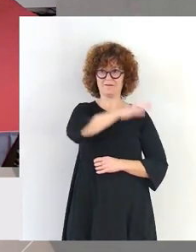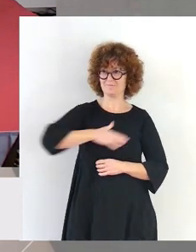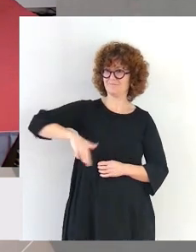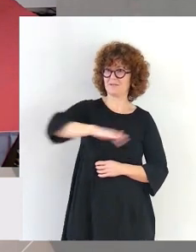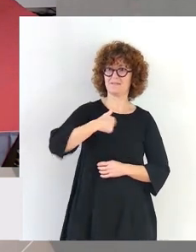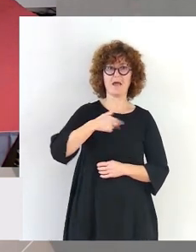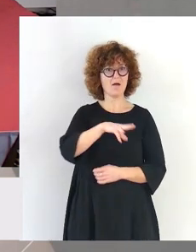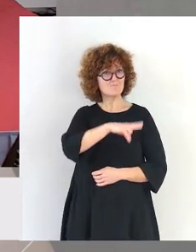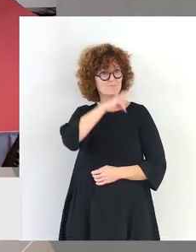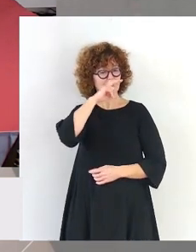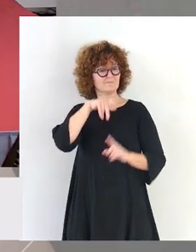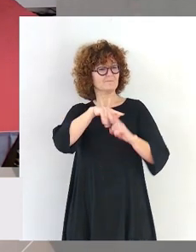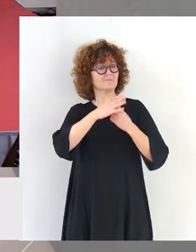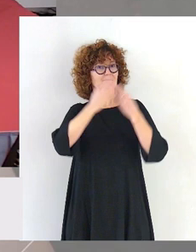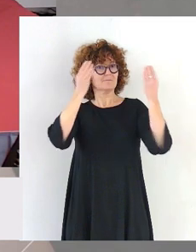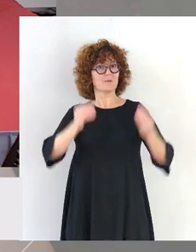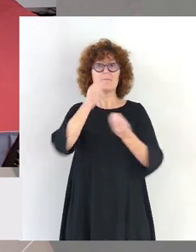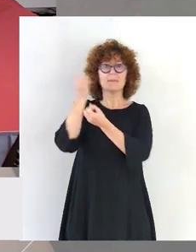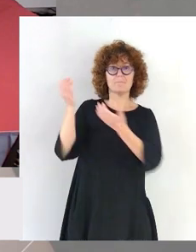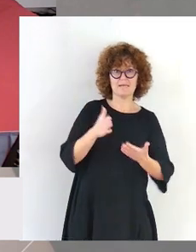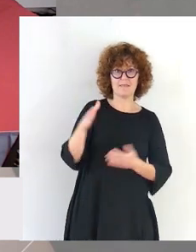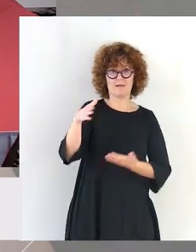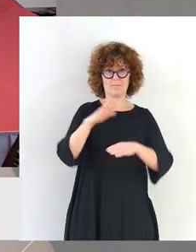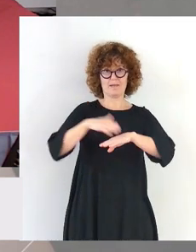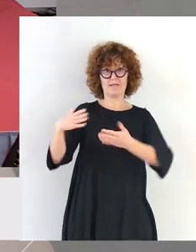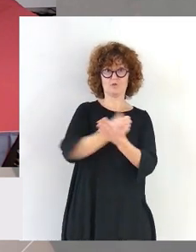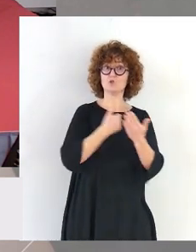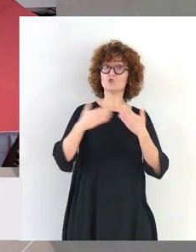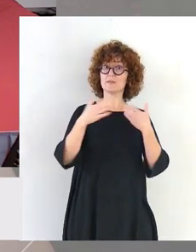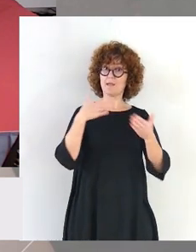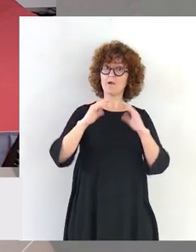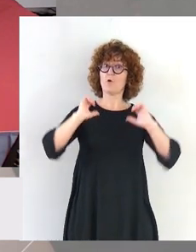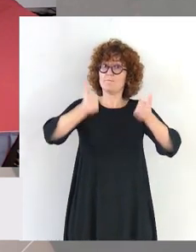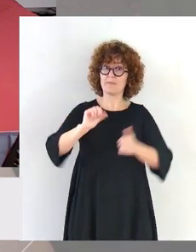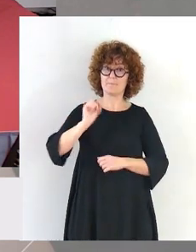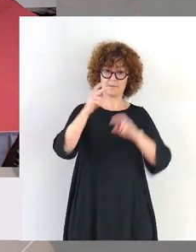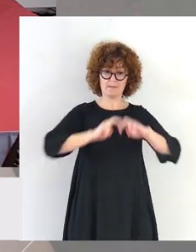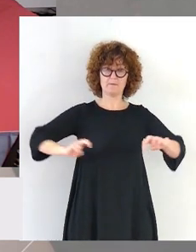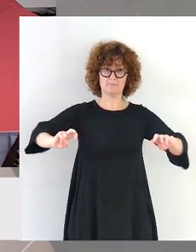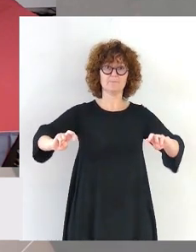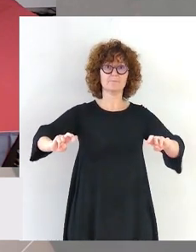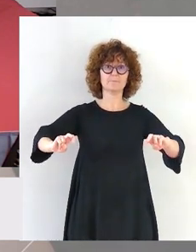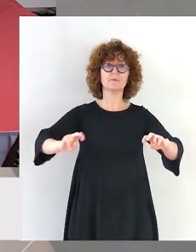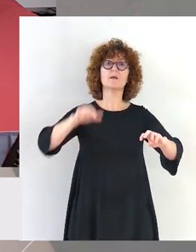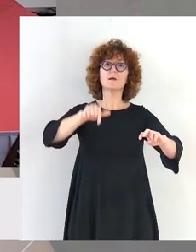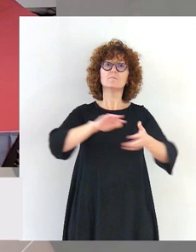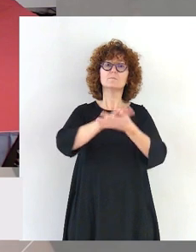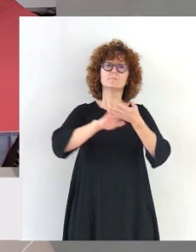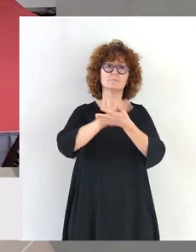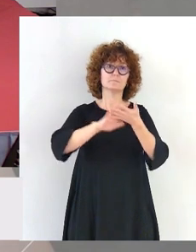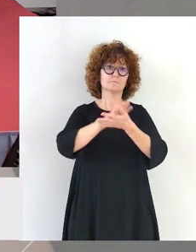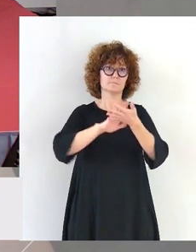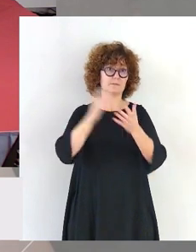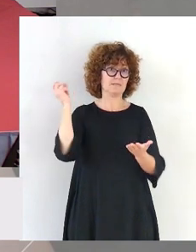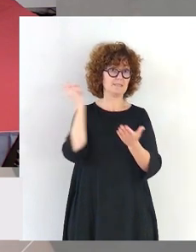compartir por esa bonita bienvenida a todos vamos aemp empar ya con el primer diálogo con la primera mesa en la que vamos a tratar lo primer punto que vamos a tratar son los